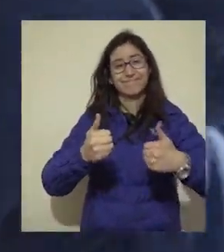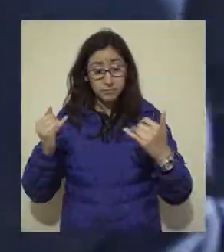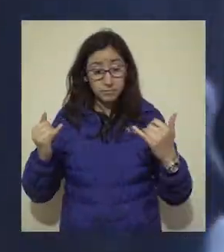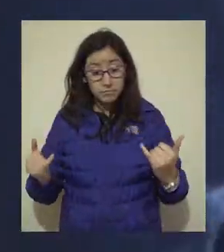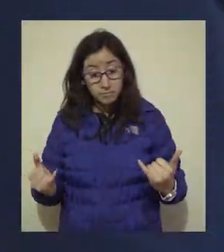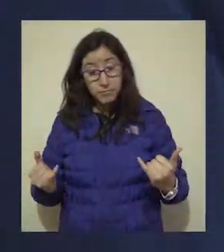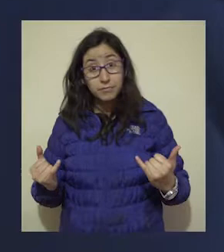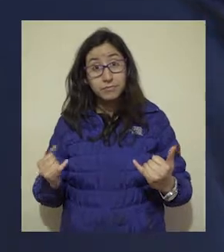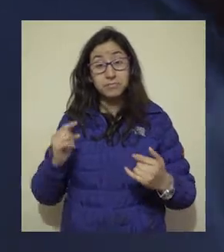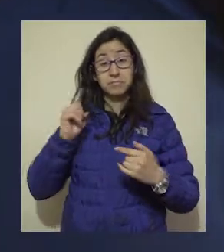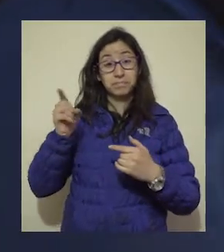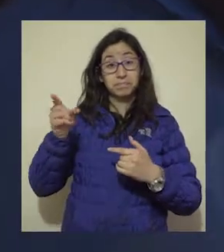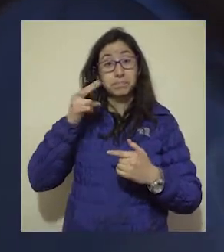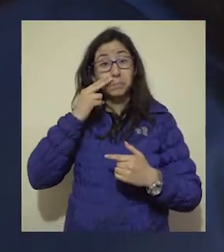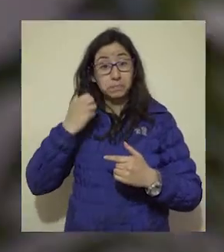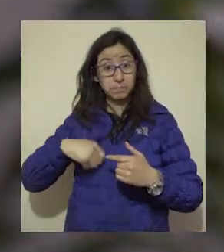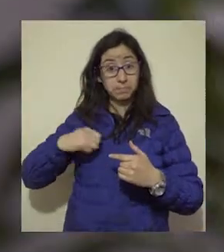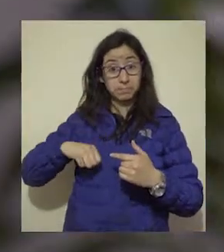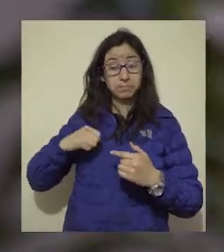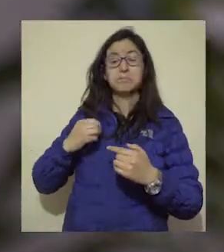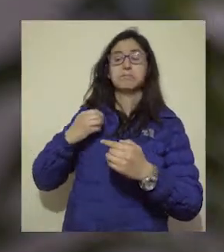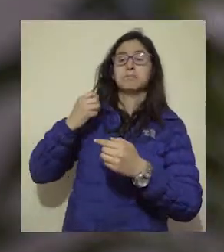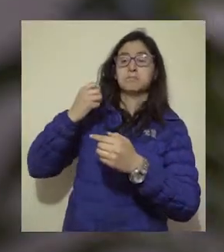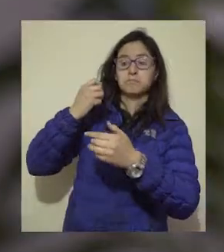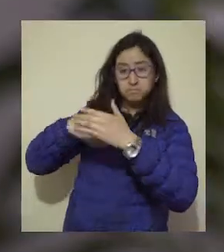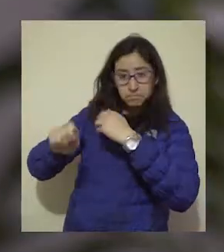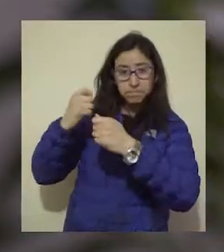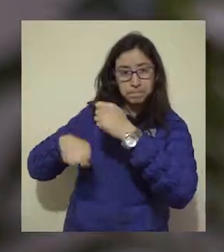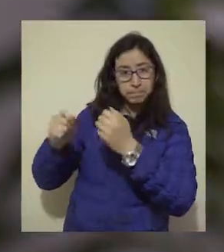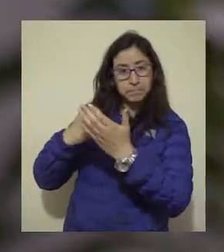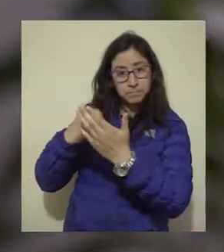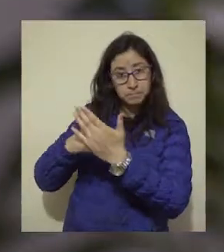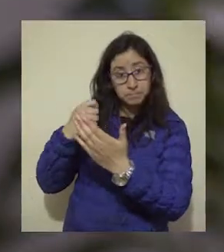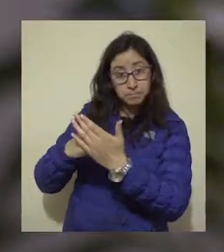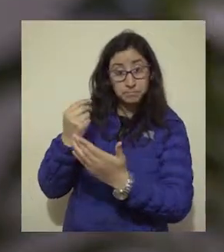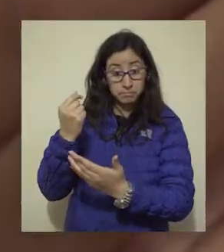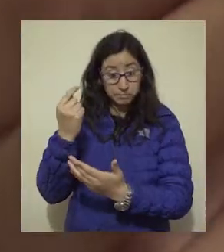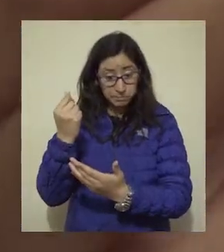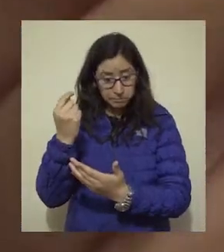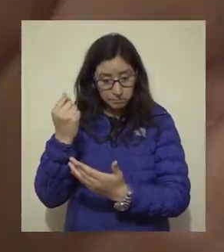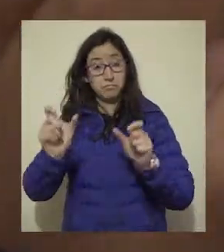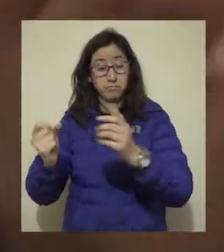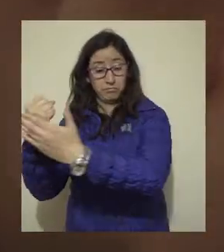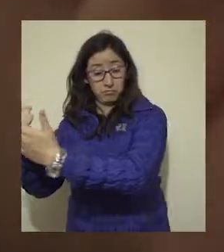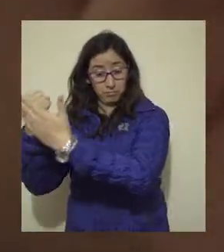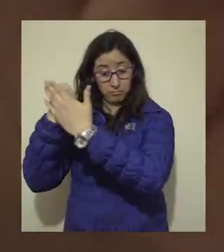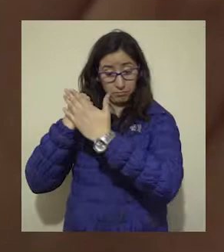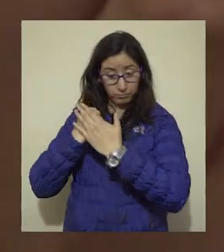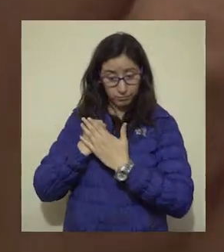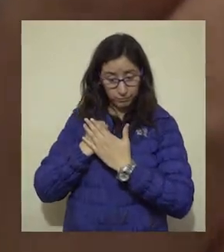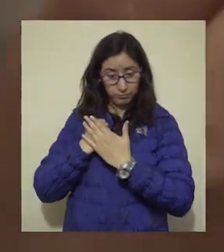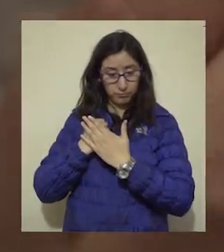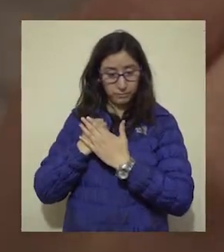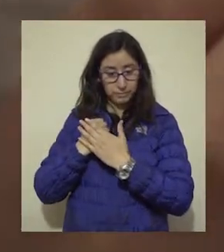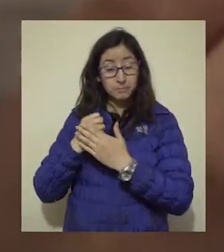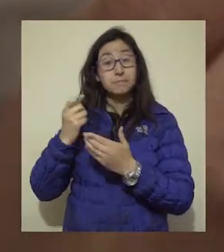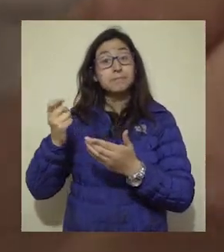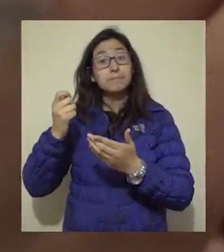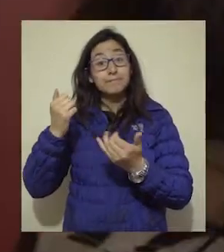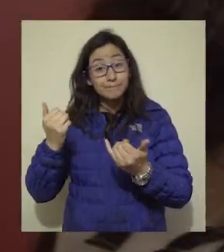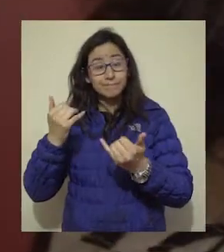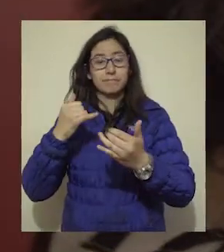fue escuchada. Entonces gestionó los recursos y las personas para que esto